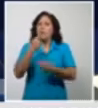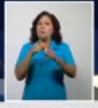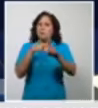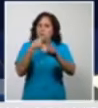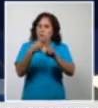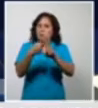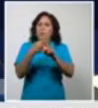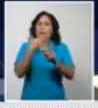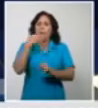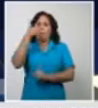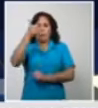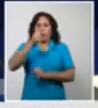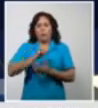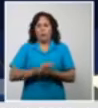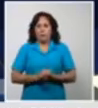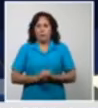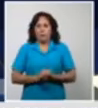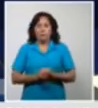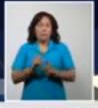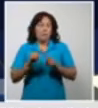anticuerpos. Y